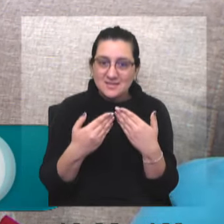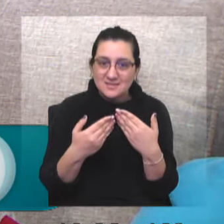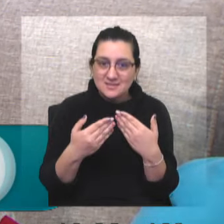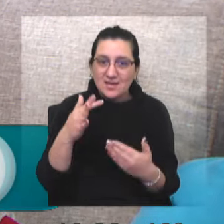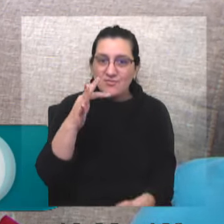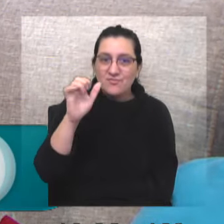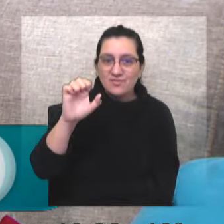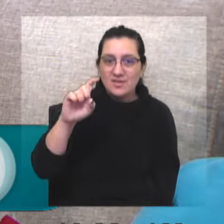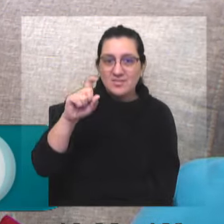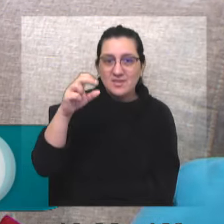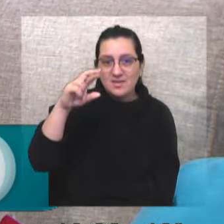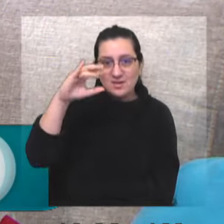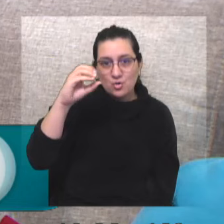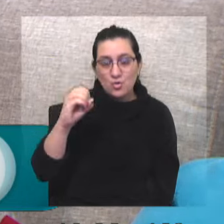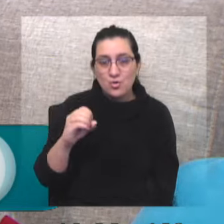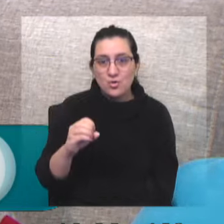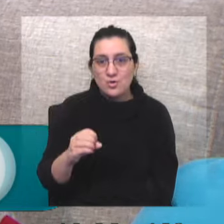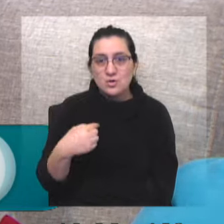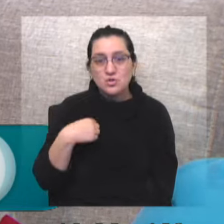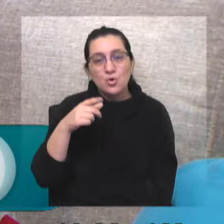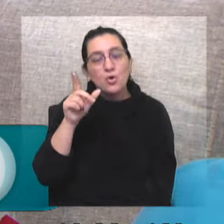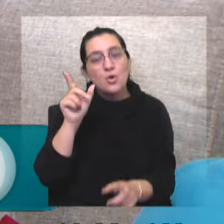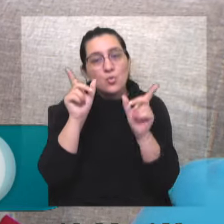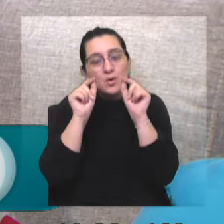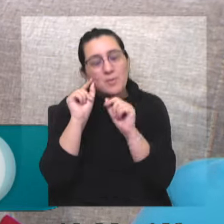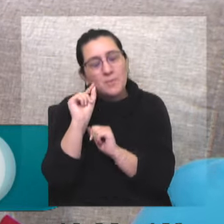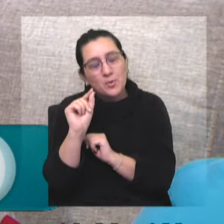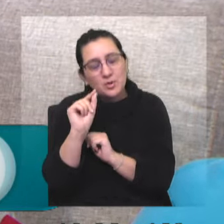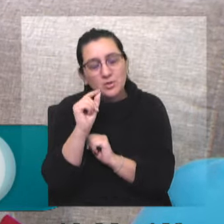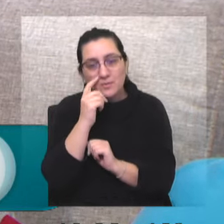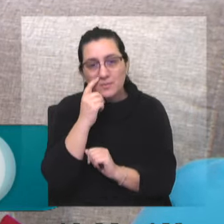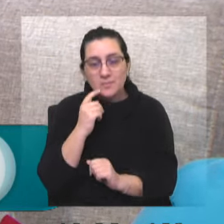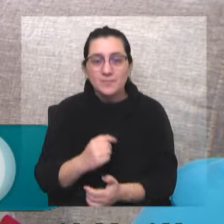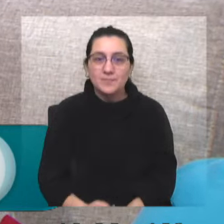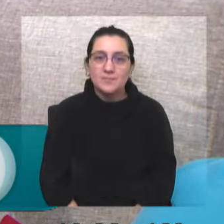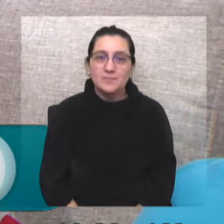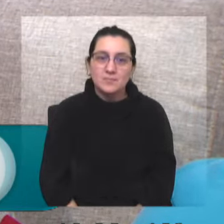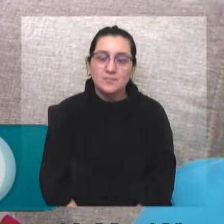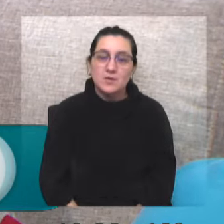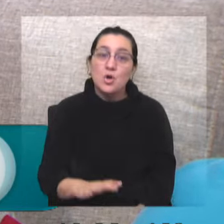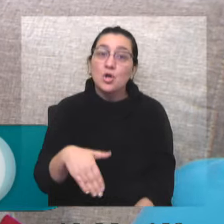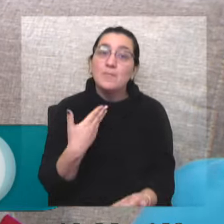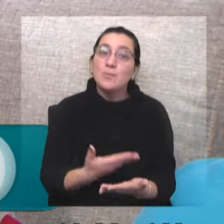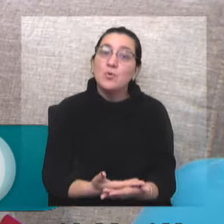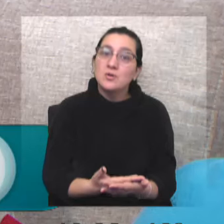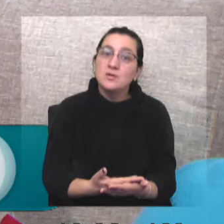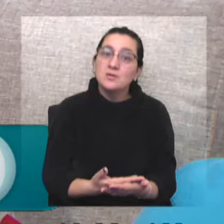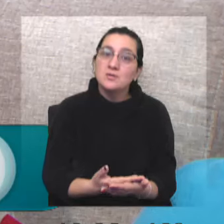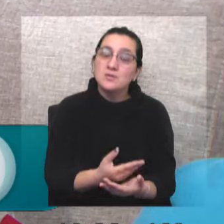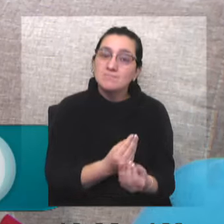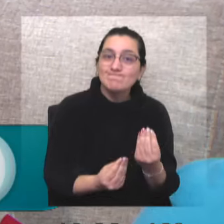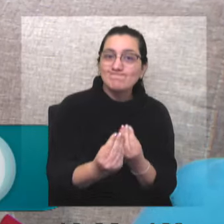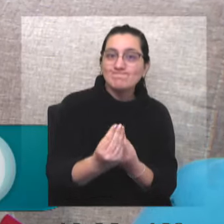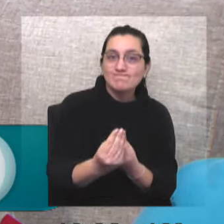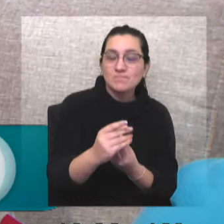De Federico. De Federico. Duermo muy poquito, se van a comprender y disculpar. lo que proponen es ponerse en los zapatos de los